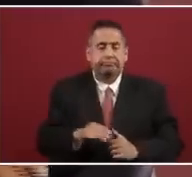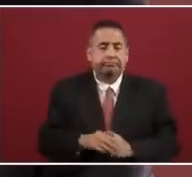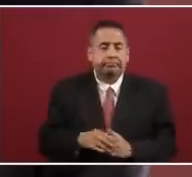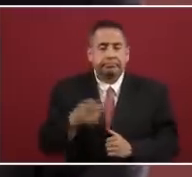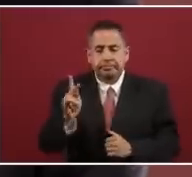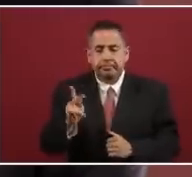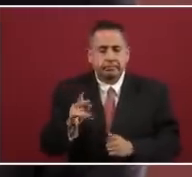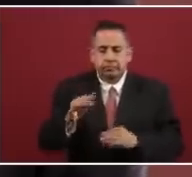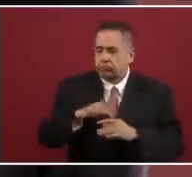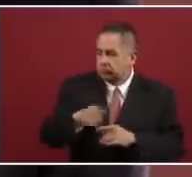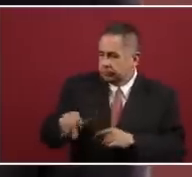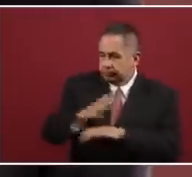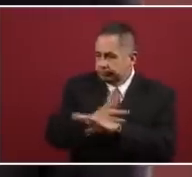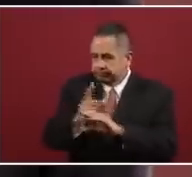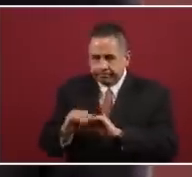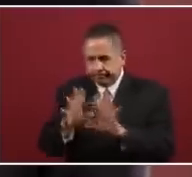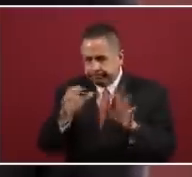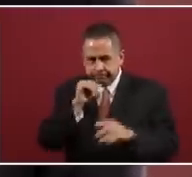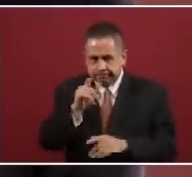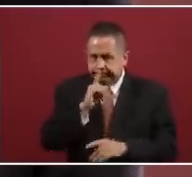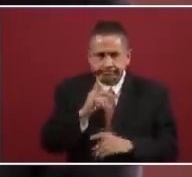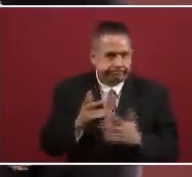pero no hay claridad.